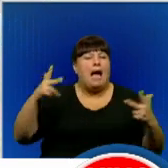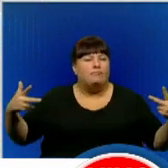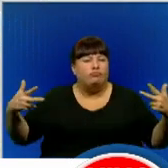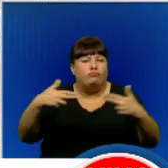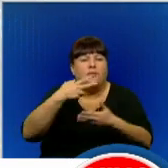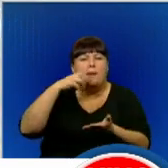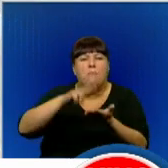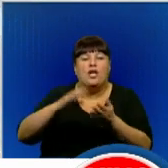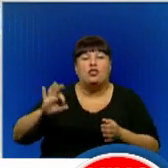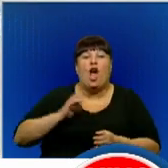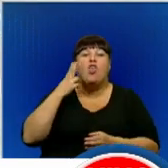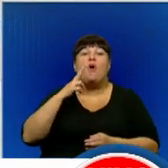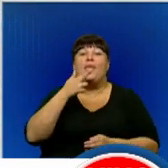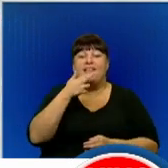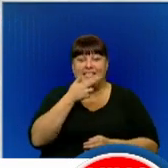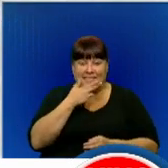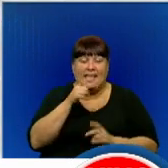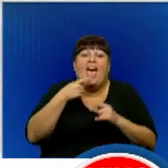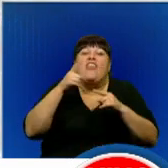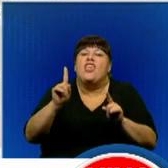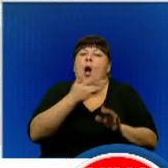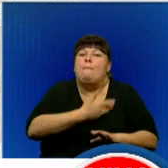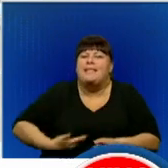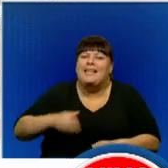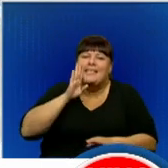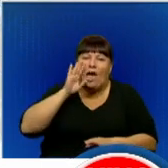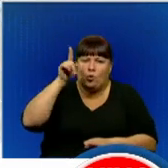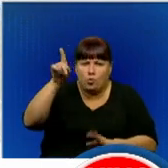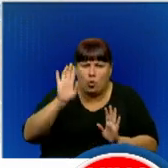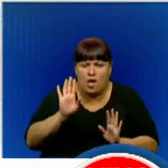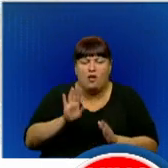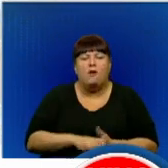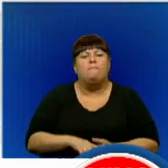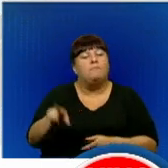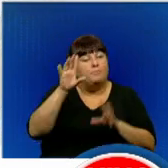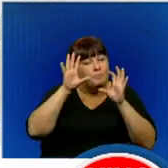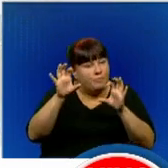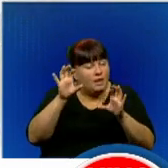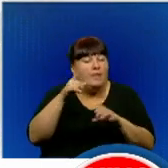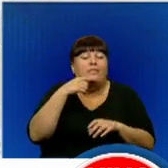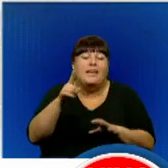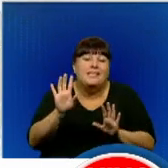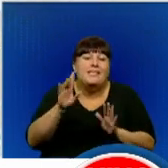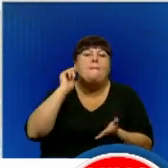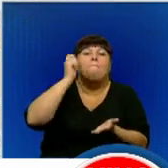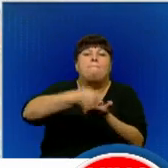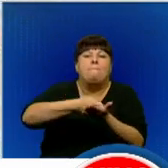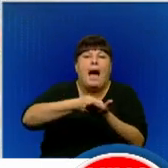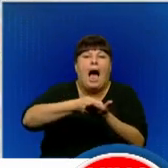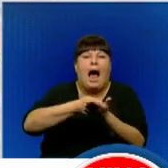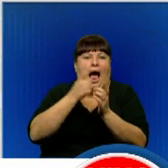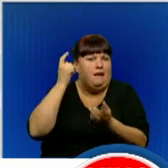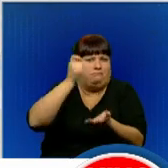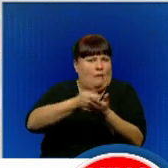impuestos del 2017 dice el presidente de eeuu recuerden que se supone que para que se pagaría por sí